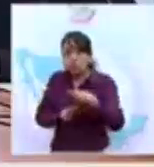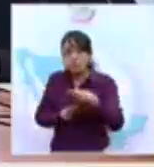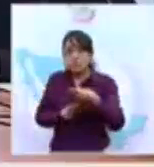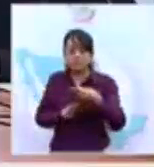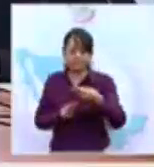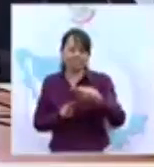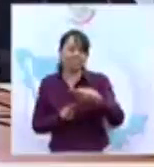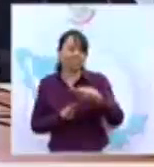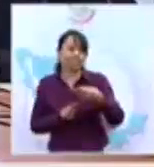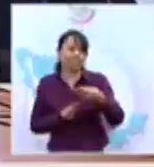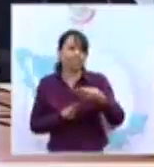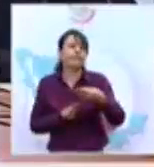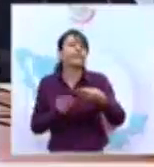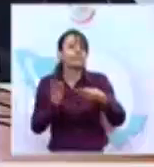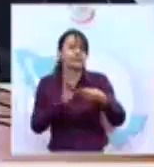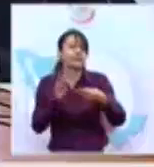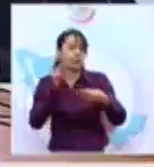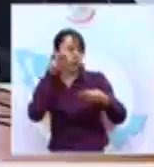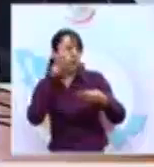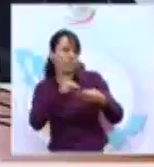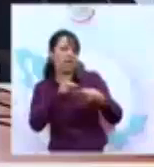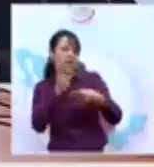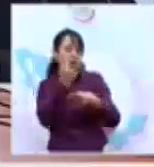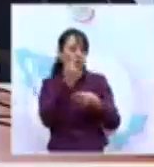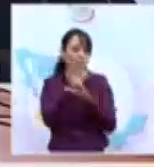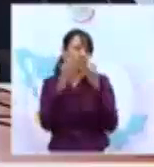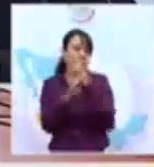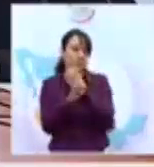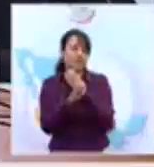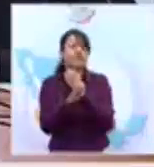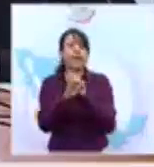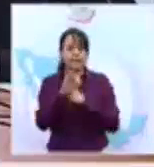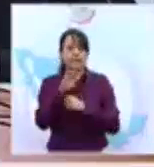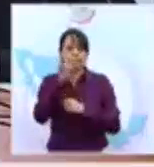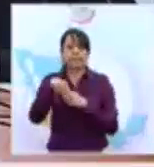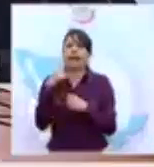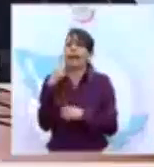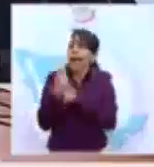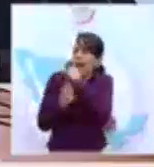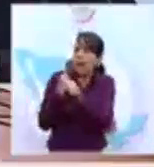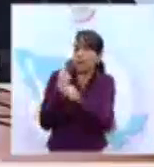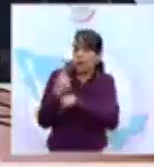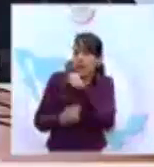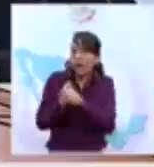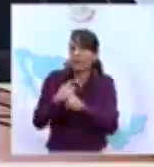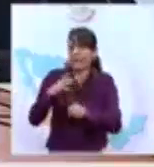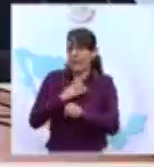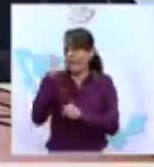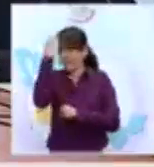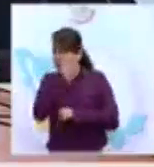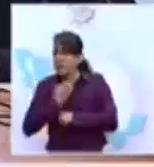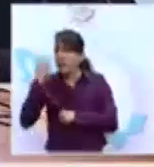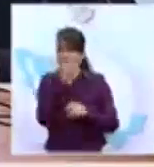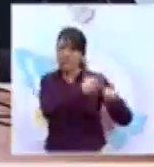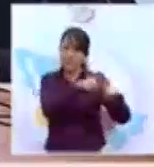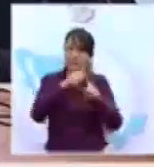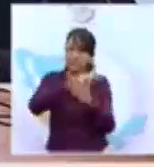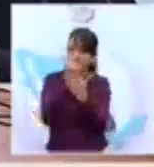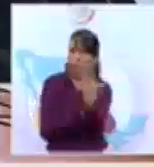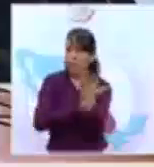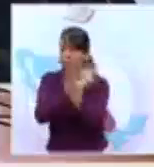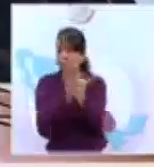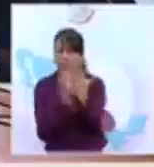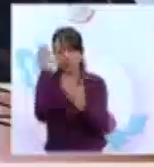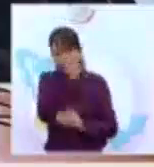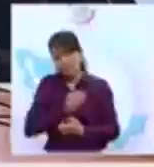cosas, por un lado veo que han existido evaluaciones cada año de muchos programas. Y por el otro lado veo que la situación